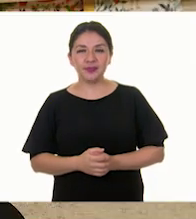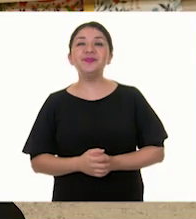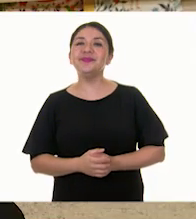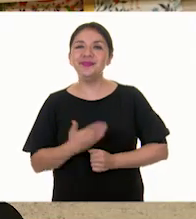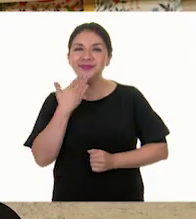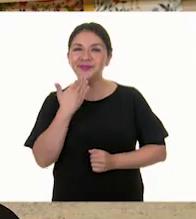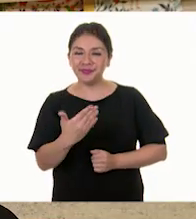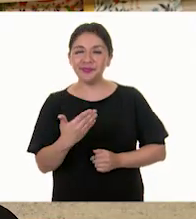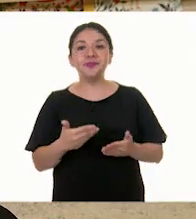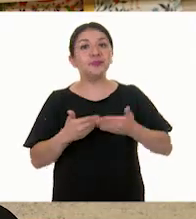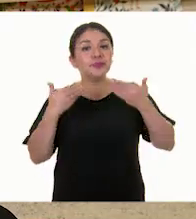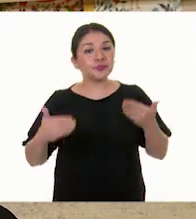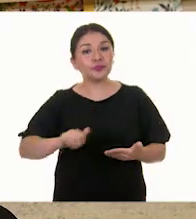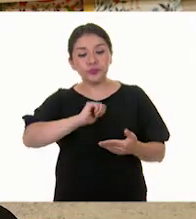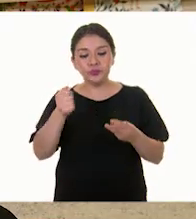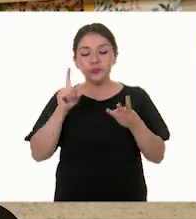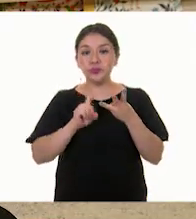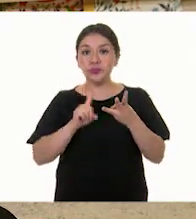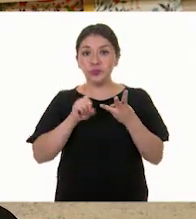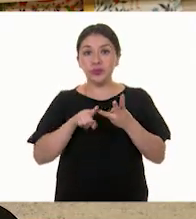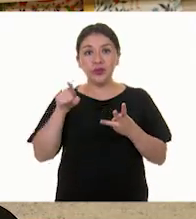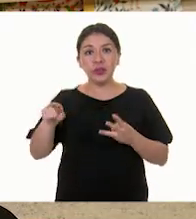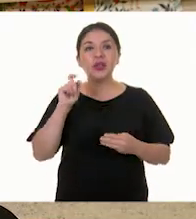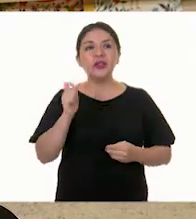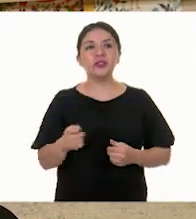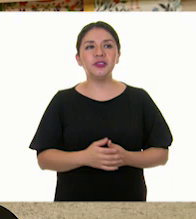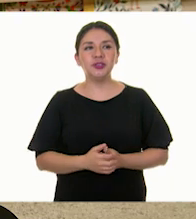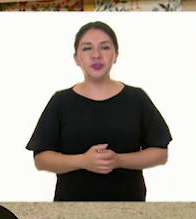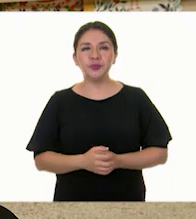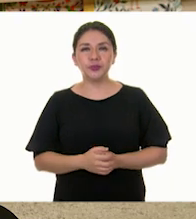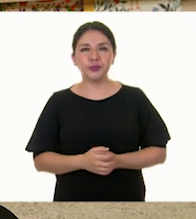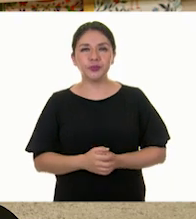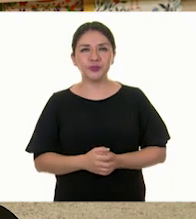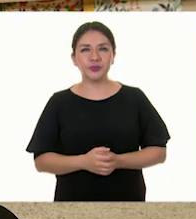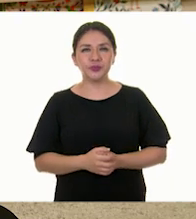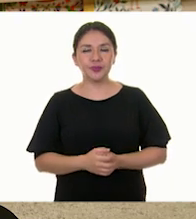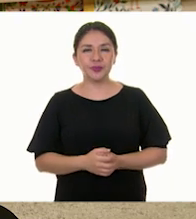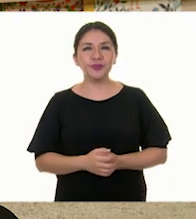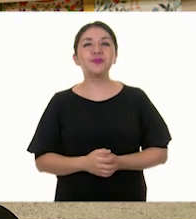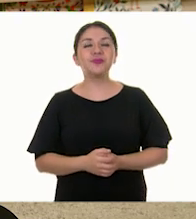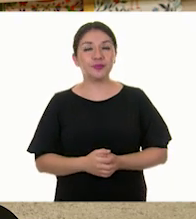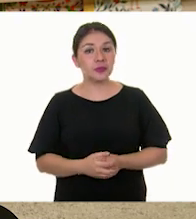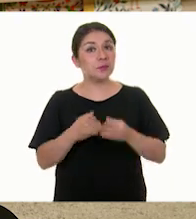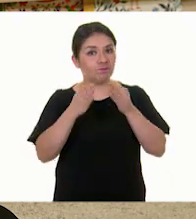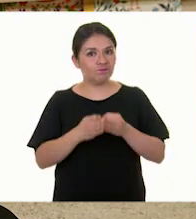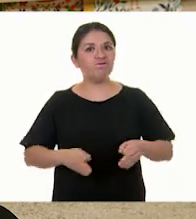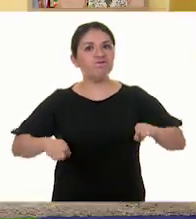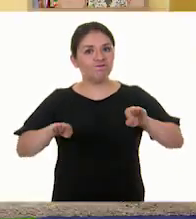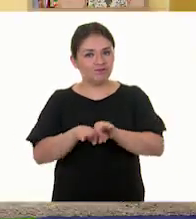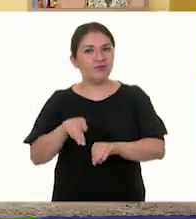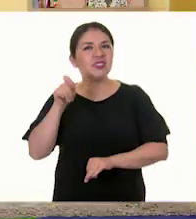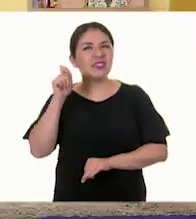Muy bien, ahora toma, Adriana. Vamos a colocar el siguiente ingrediente.